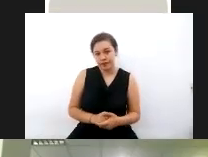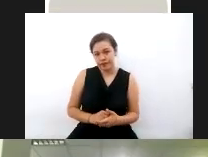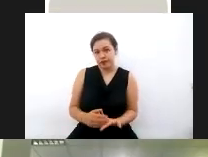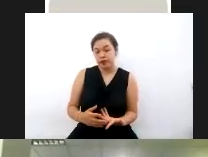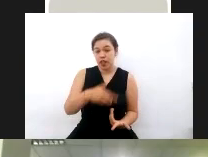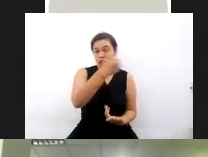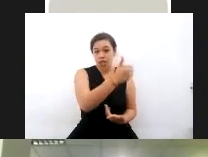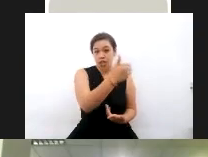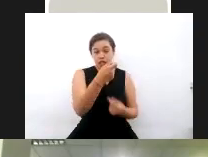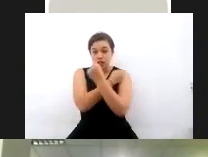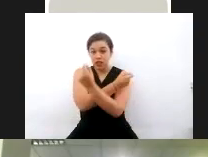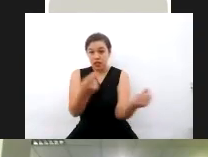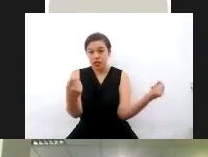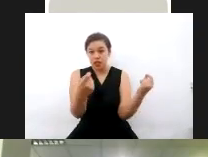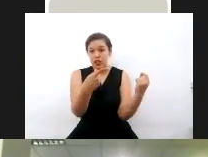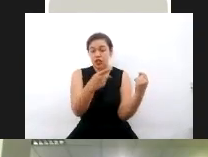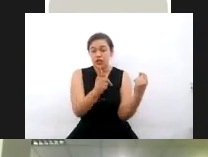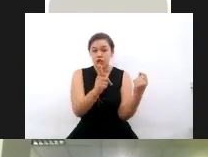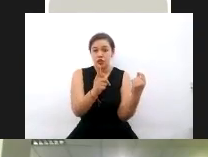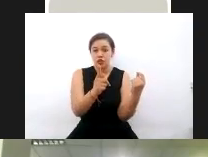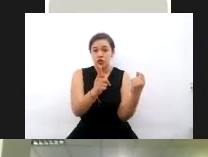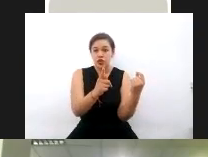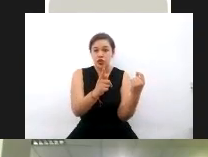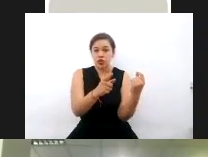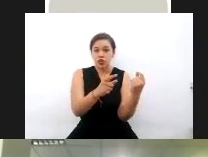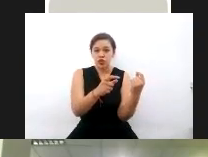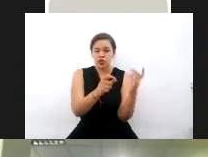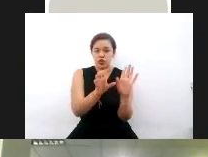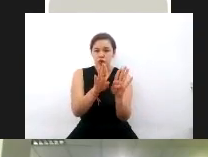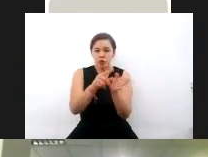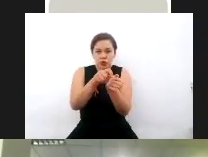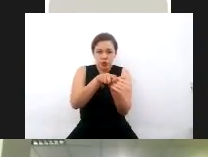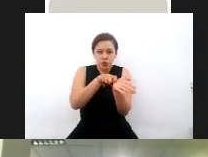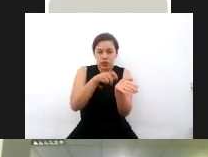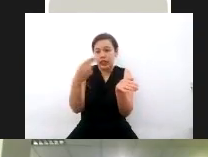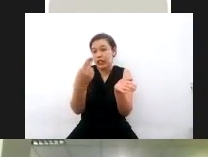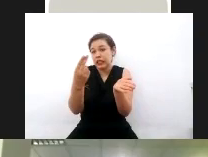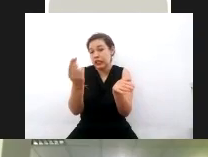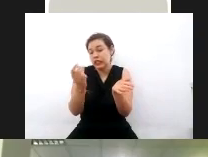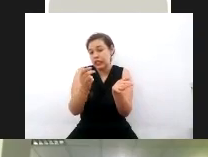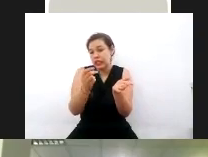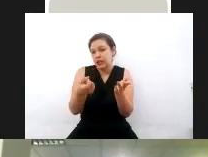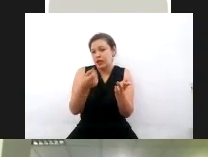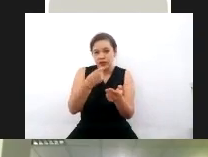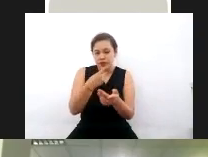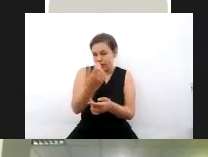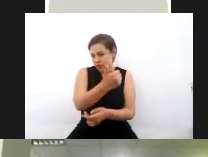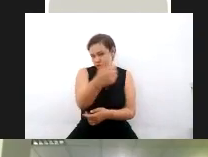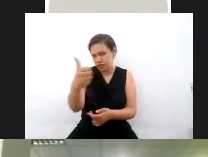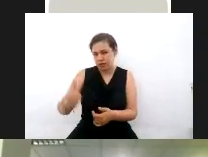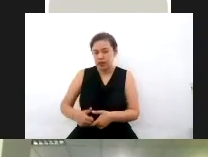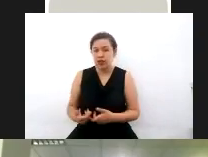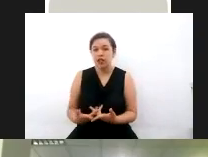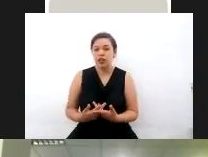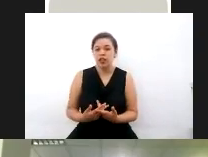va a llevar sus pomadas, si es que es así necesario. Les mencionaba que las periqueras o